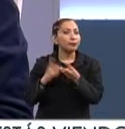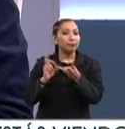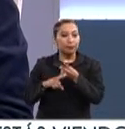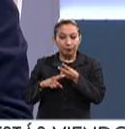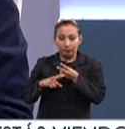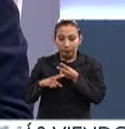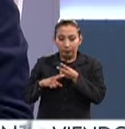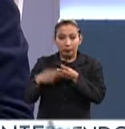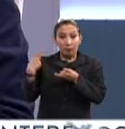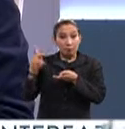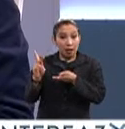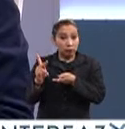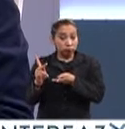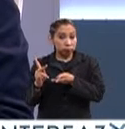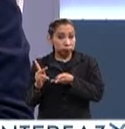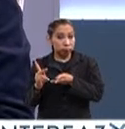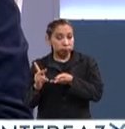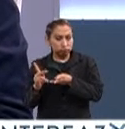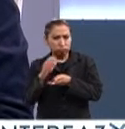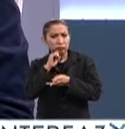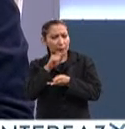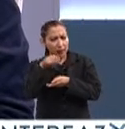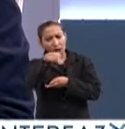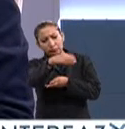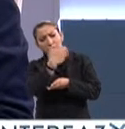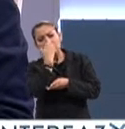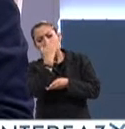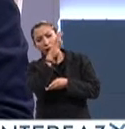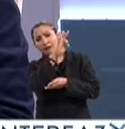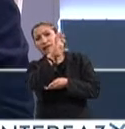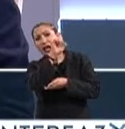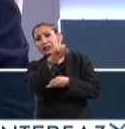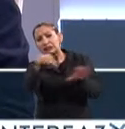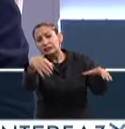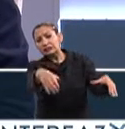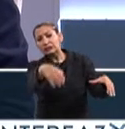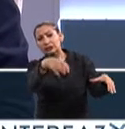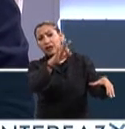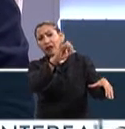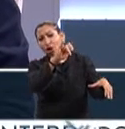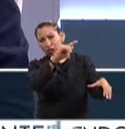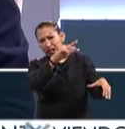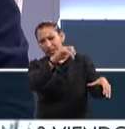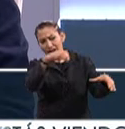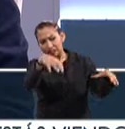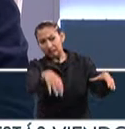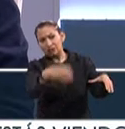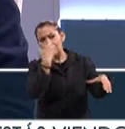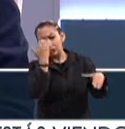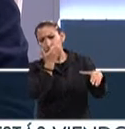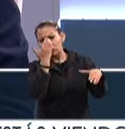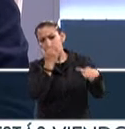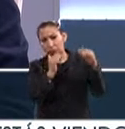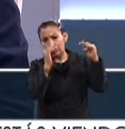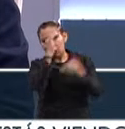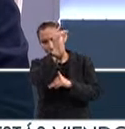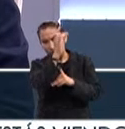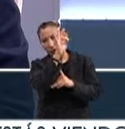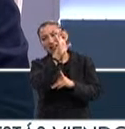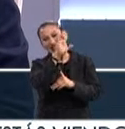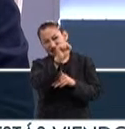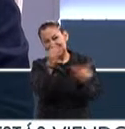Universitaria, pero también las facultades de estudios superiores Aragón tienen, a mi modo de ver, una